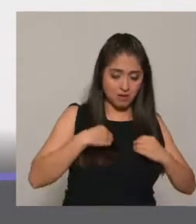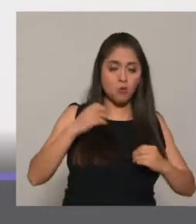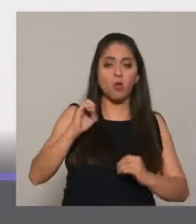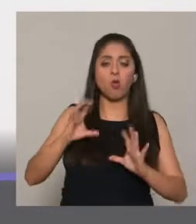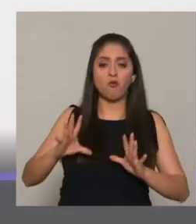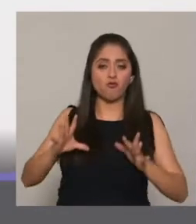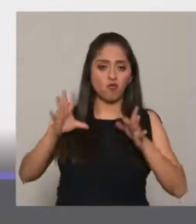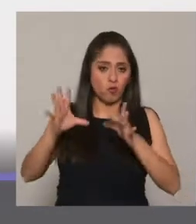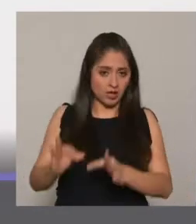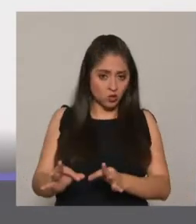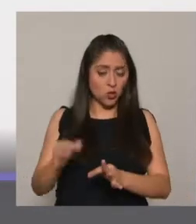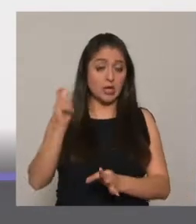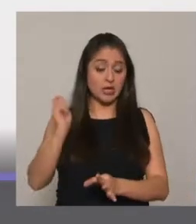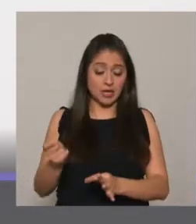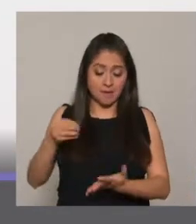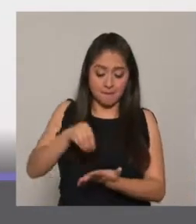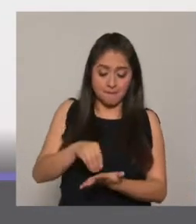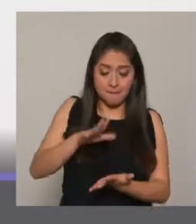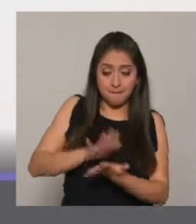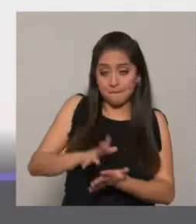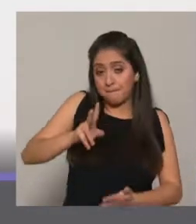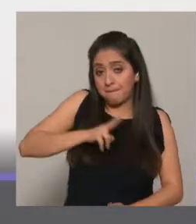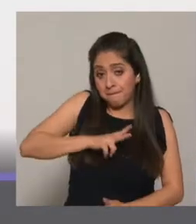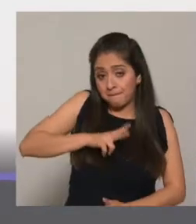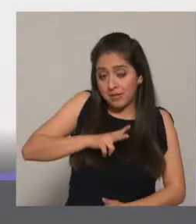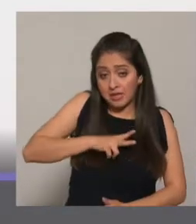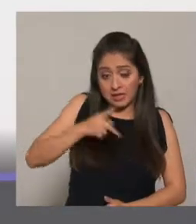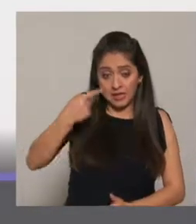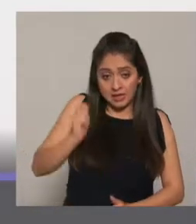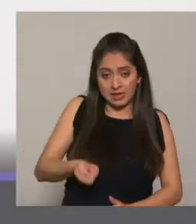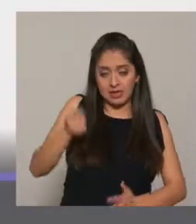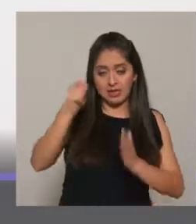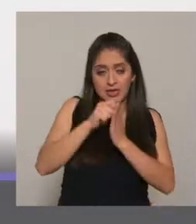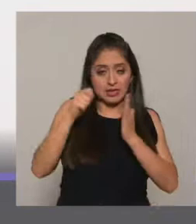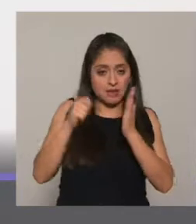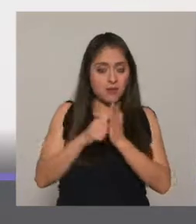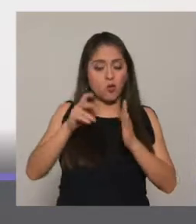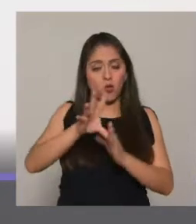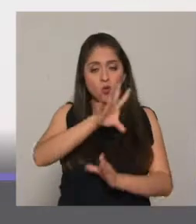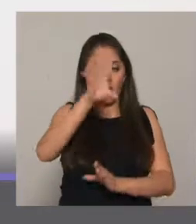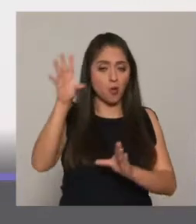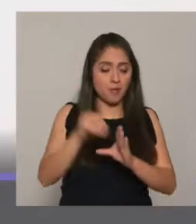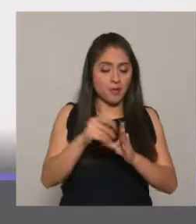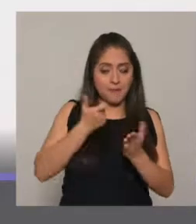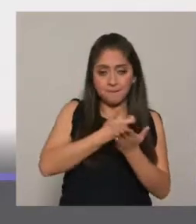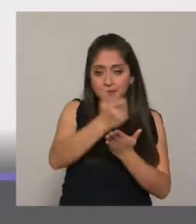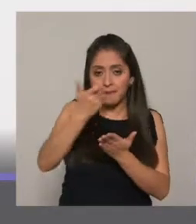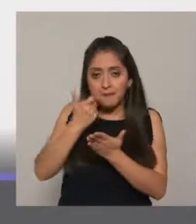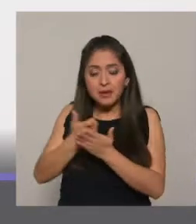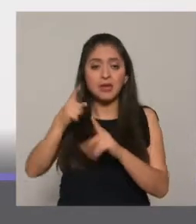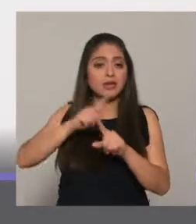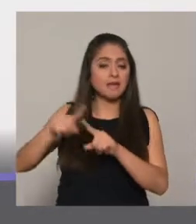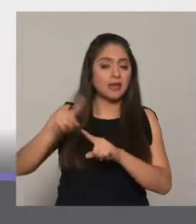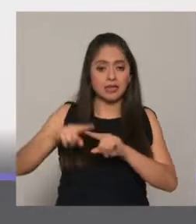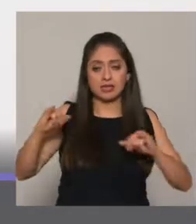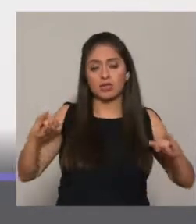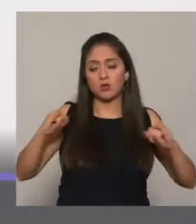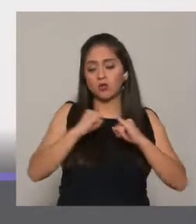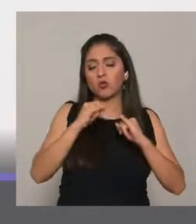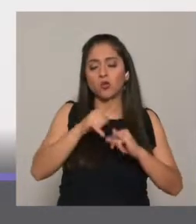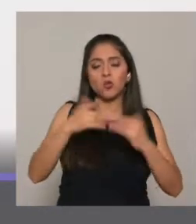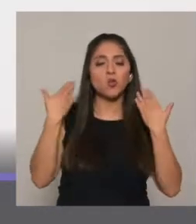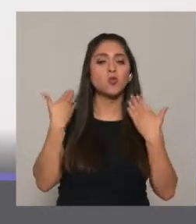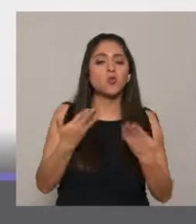persona dispone en su testamento que con parte de su patrimonio o todo, se forme una institución de este tipo, totalmente